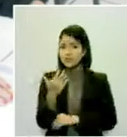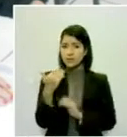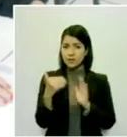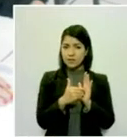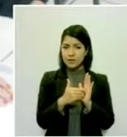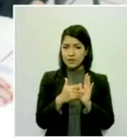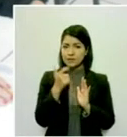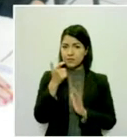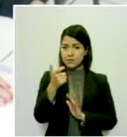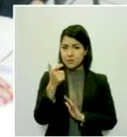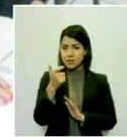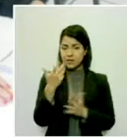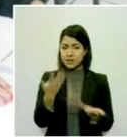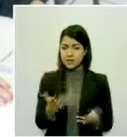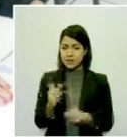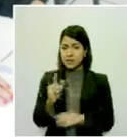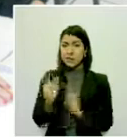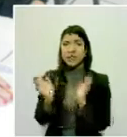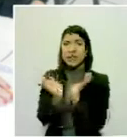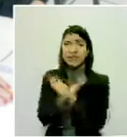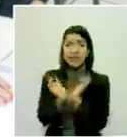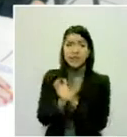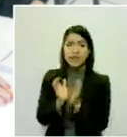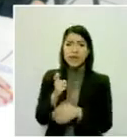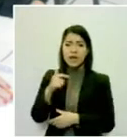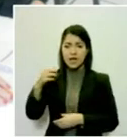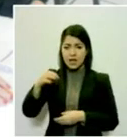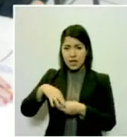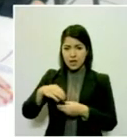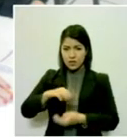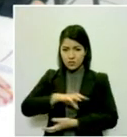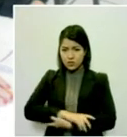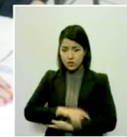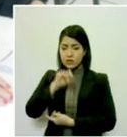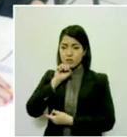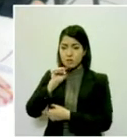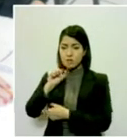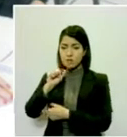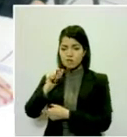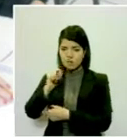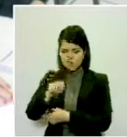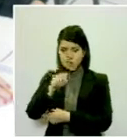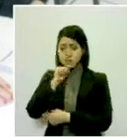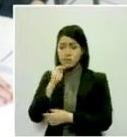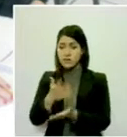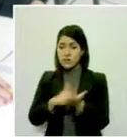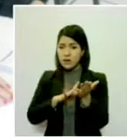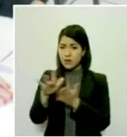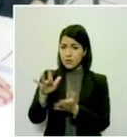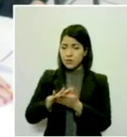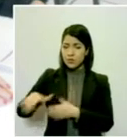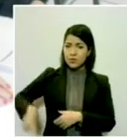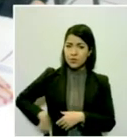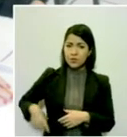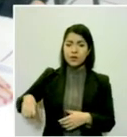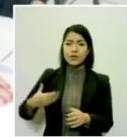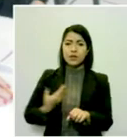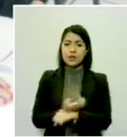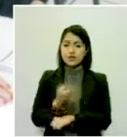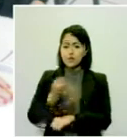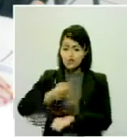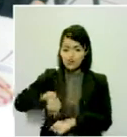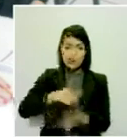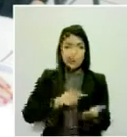90,350,000 pesos que corresponde al ISSSTE, Ahorro Solidario y SAR. Con apoyo del gobierno del estado se